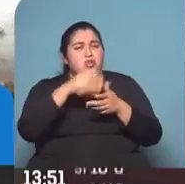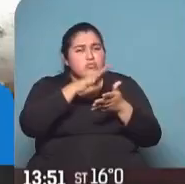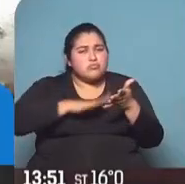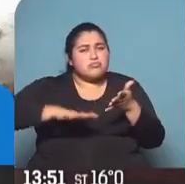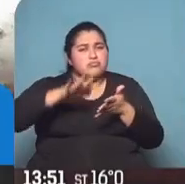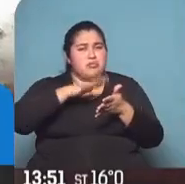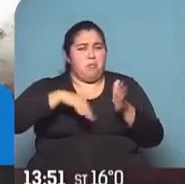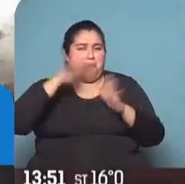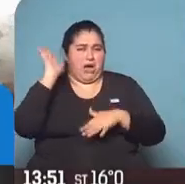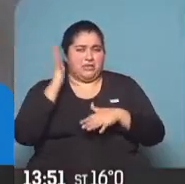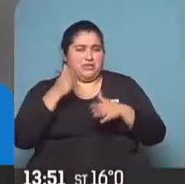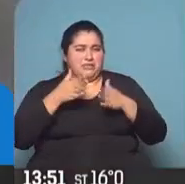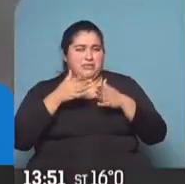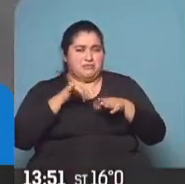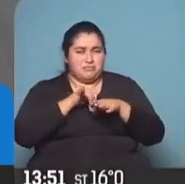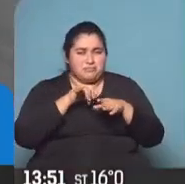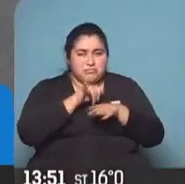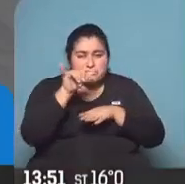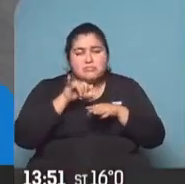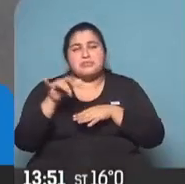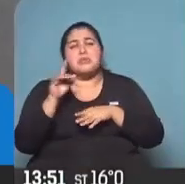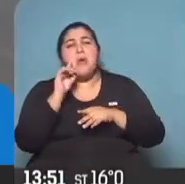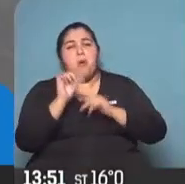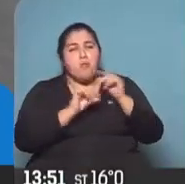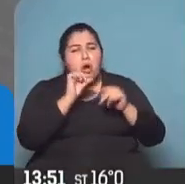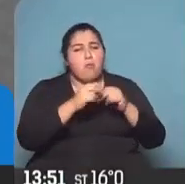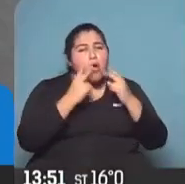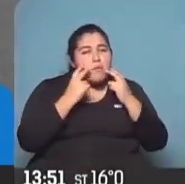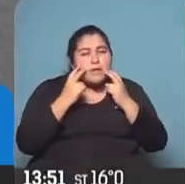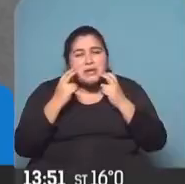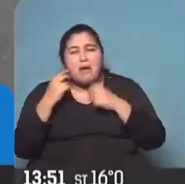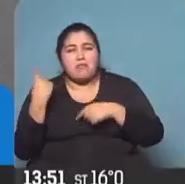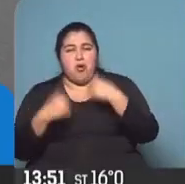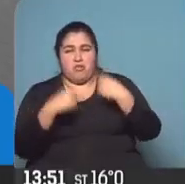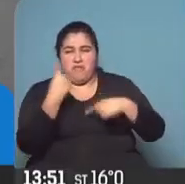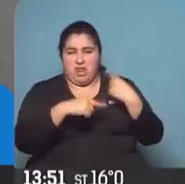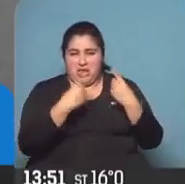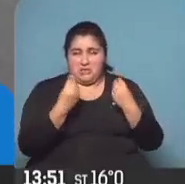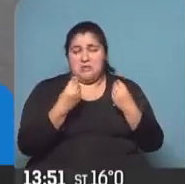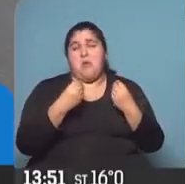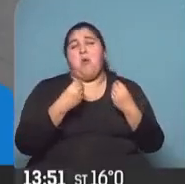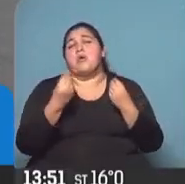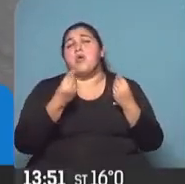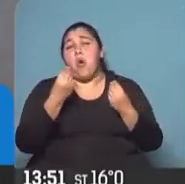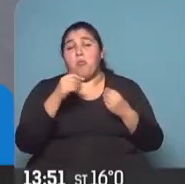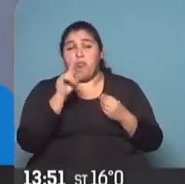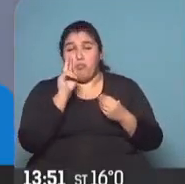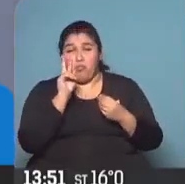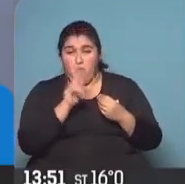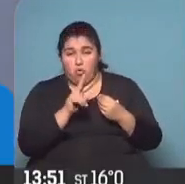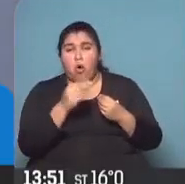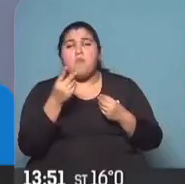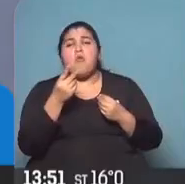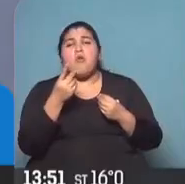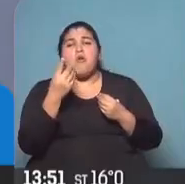portuario viniendo conjurándose investigando delitos de impresiones pero este imprevisto con el código no